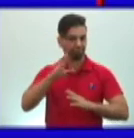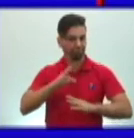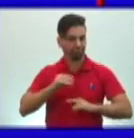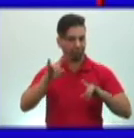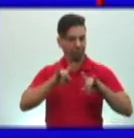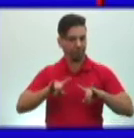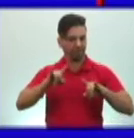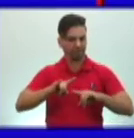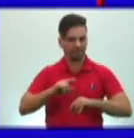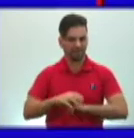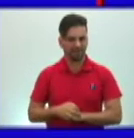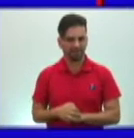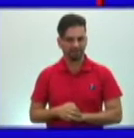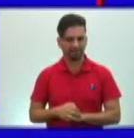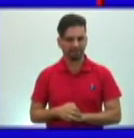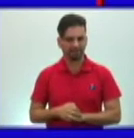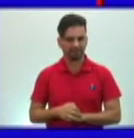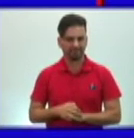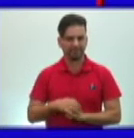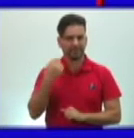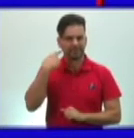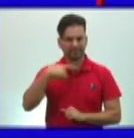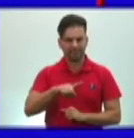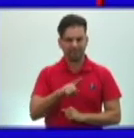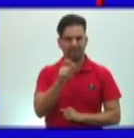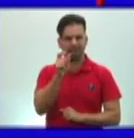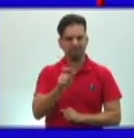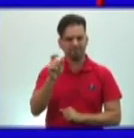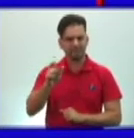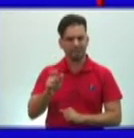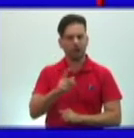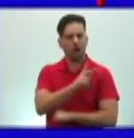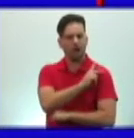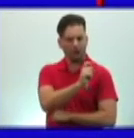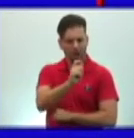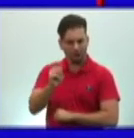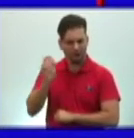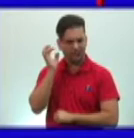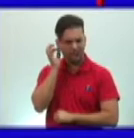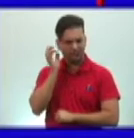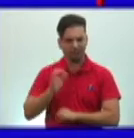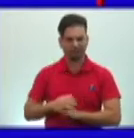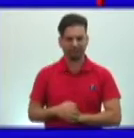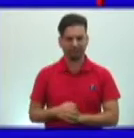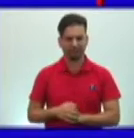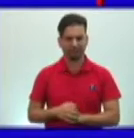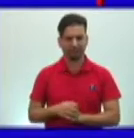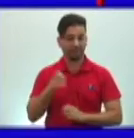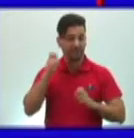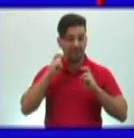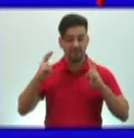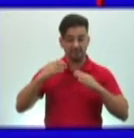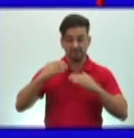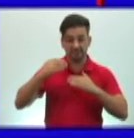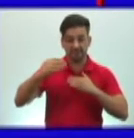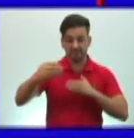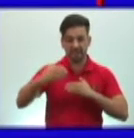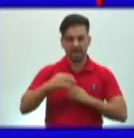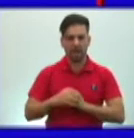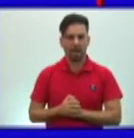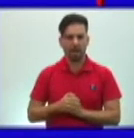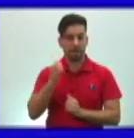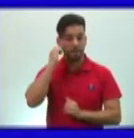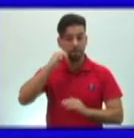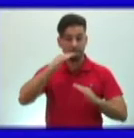67.4% son personal de educación. La esperanza de vida de las mujeres es de 80.4. Viven más que los